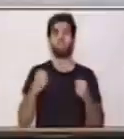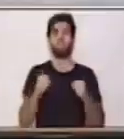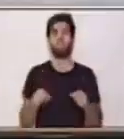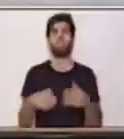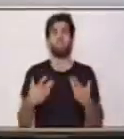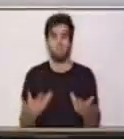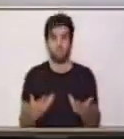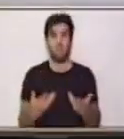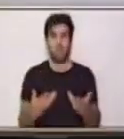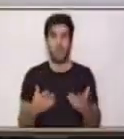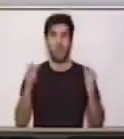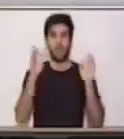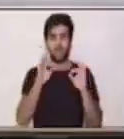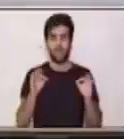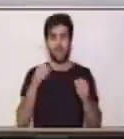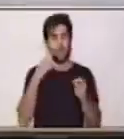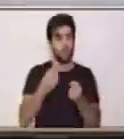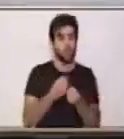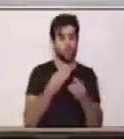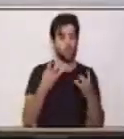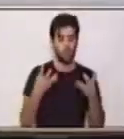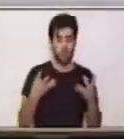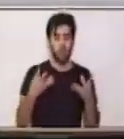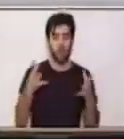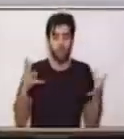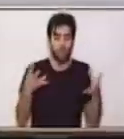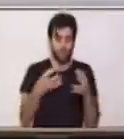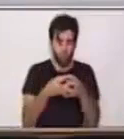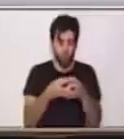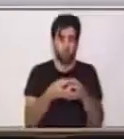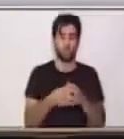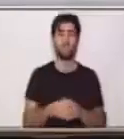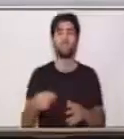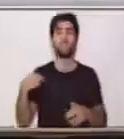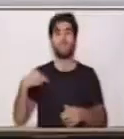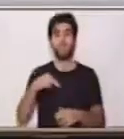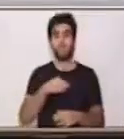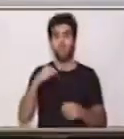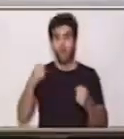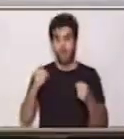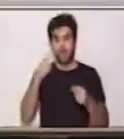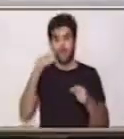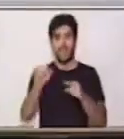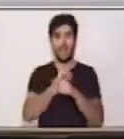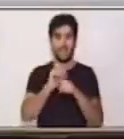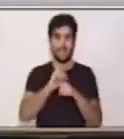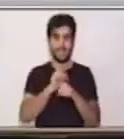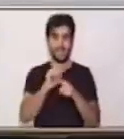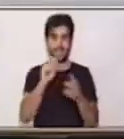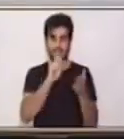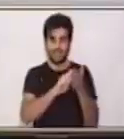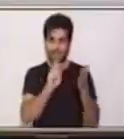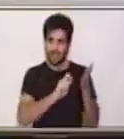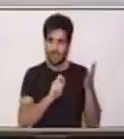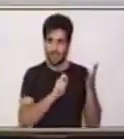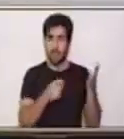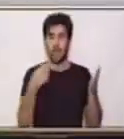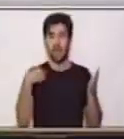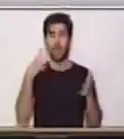de tendencia central para datos agrupados. Vamos a hacer un ejercicio tomando en